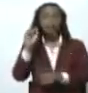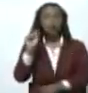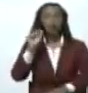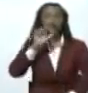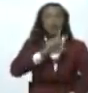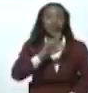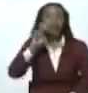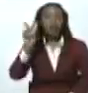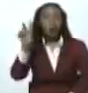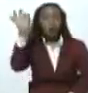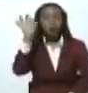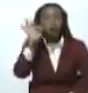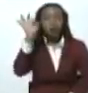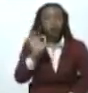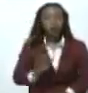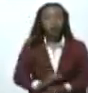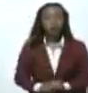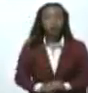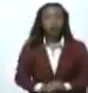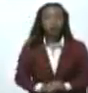36.32%.